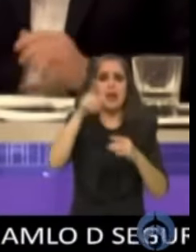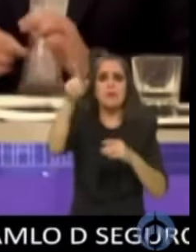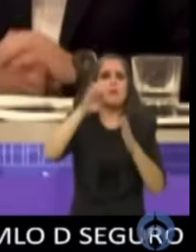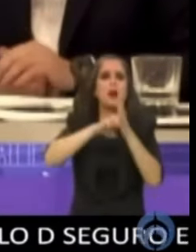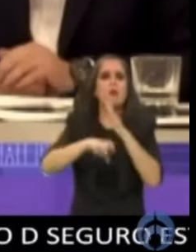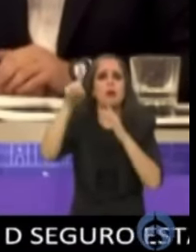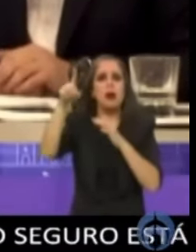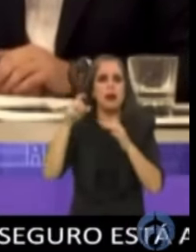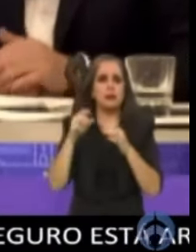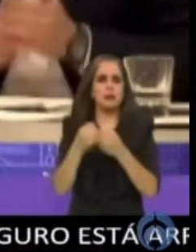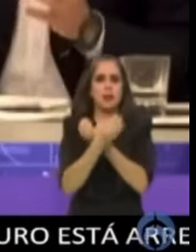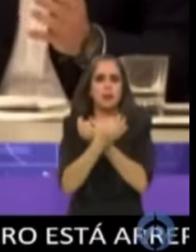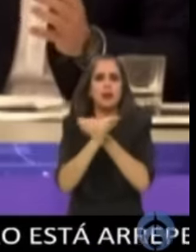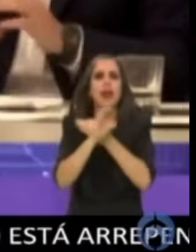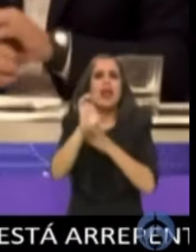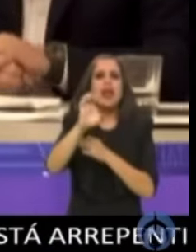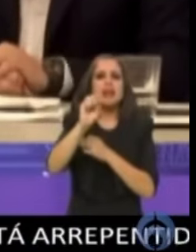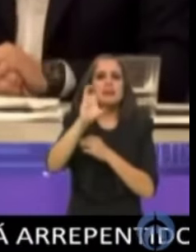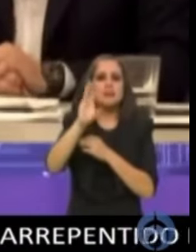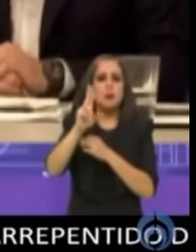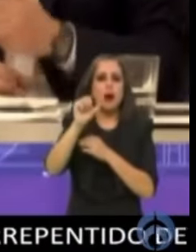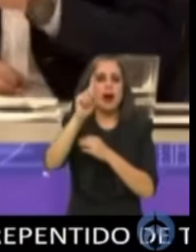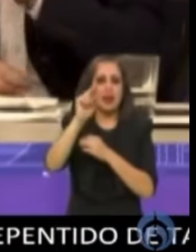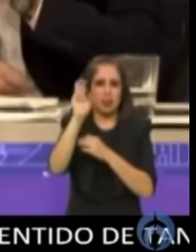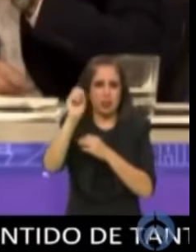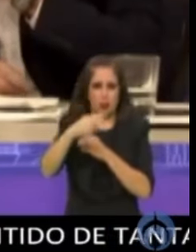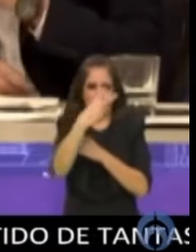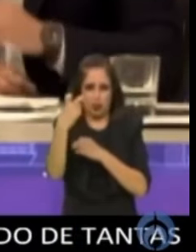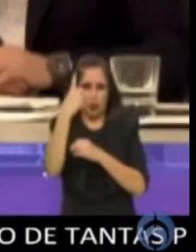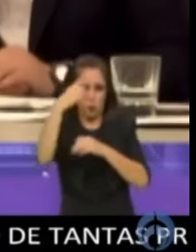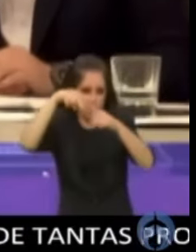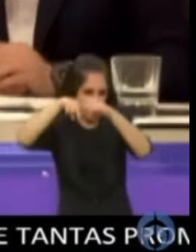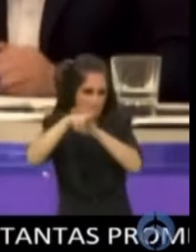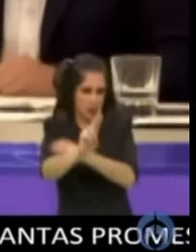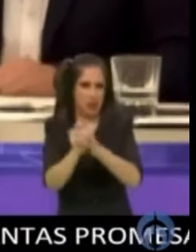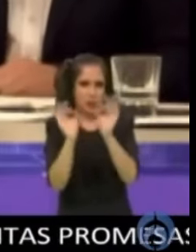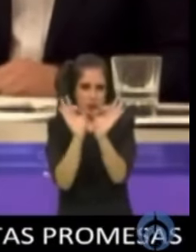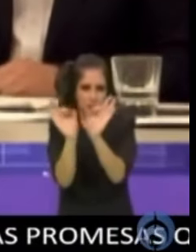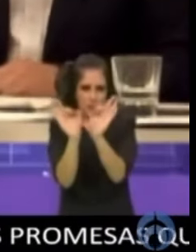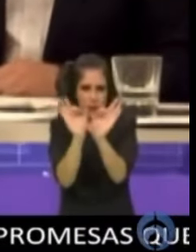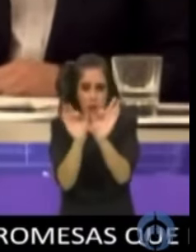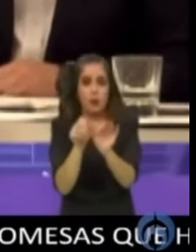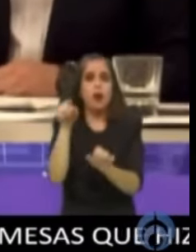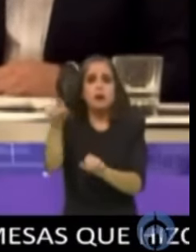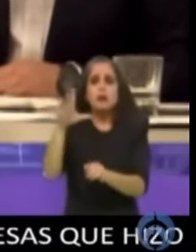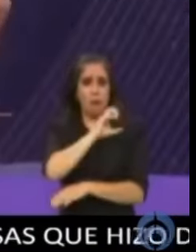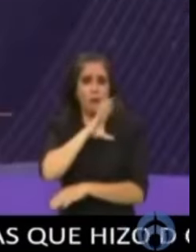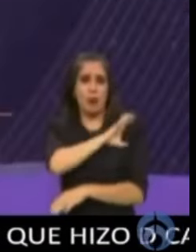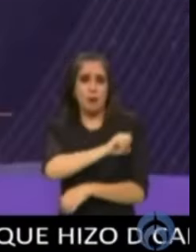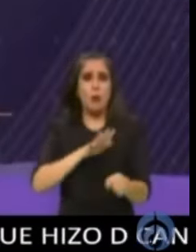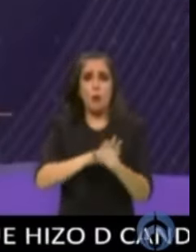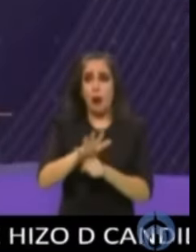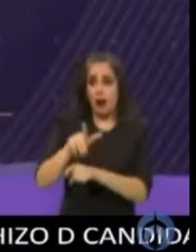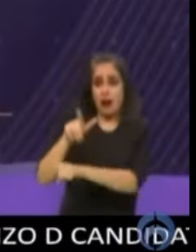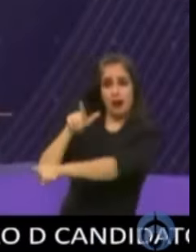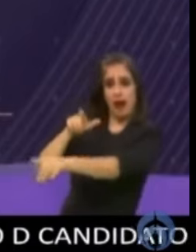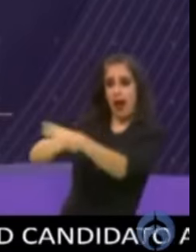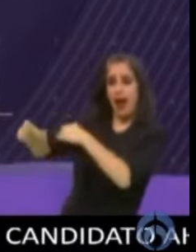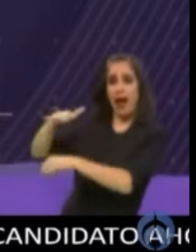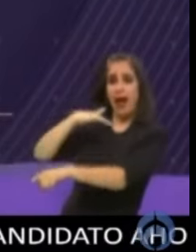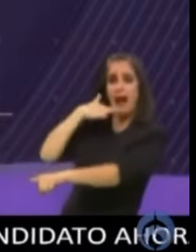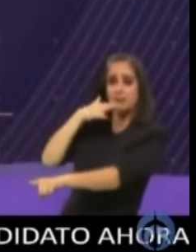1997 para acá, que ha gobernado en algunas de sus modalidades PRD o Morena, llevaba esa carga, porque